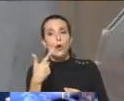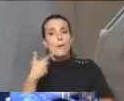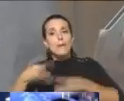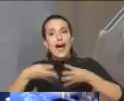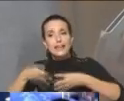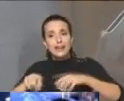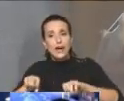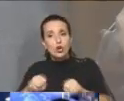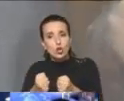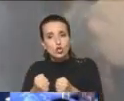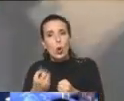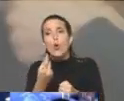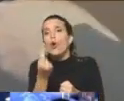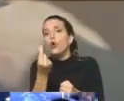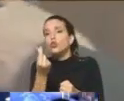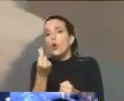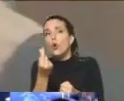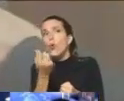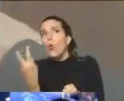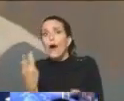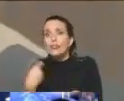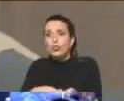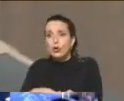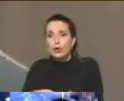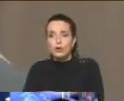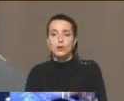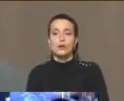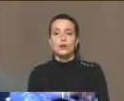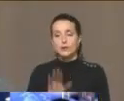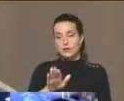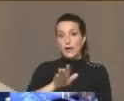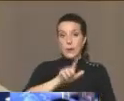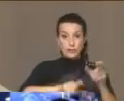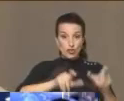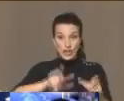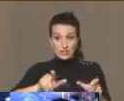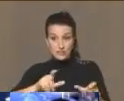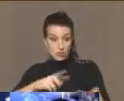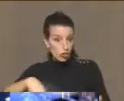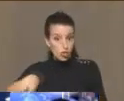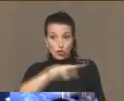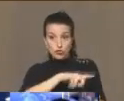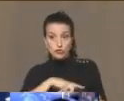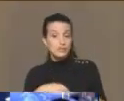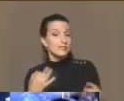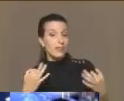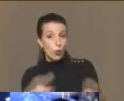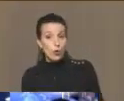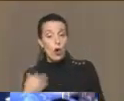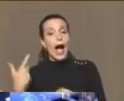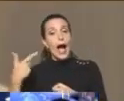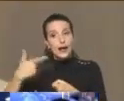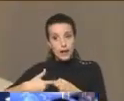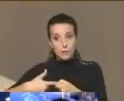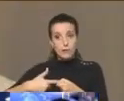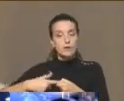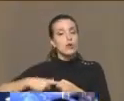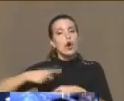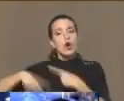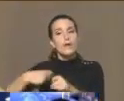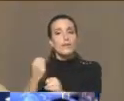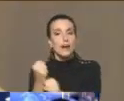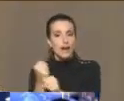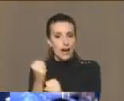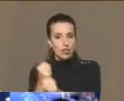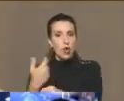esto a la empresa usted es el punto de vista de la ciudadanía lo que tiene que estar segura ciudadanía es que ancap va a cumplir con su función y va a